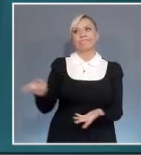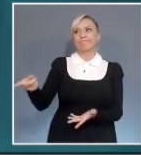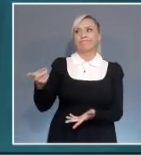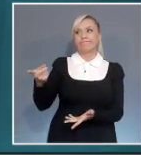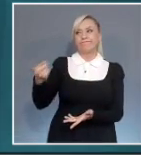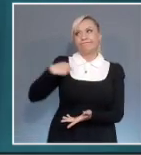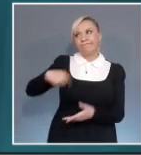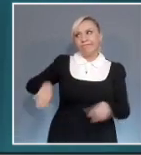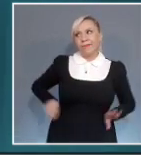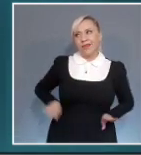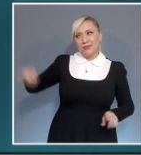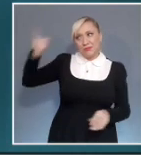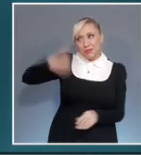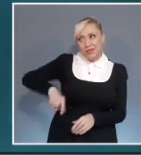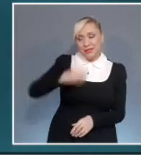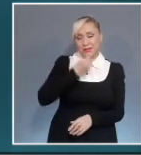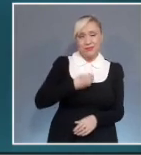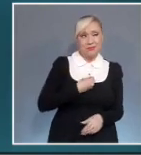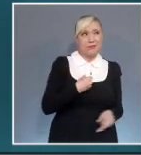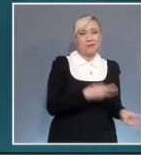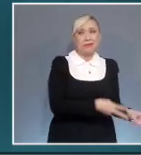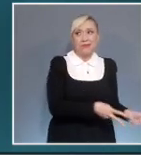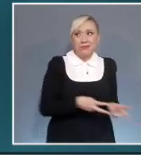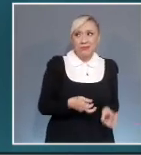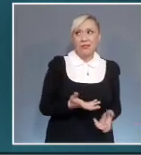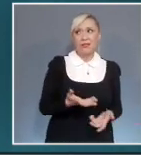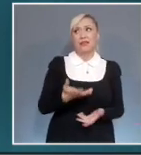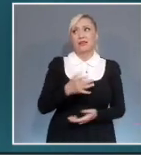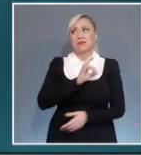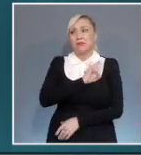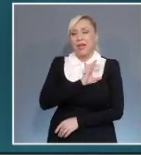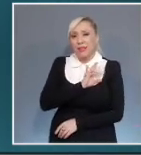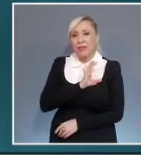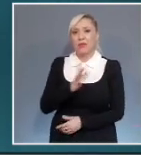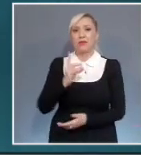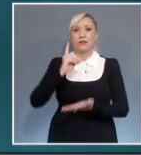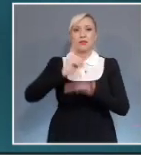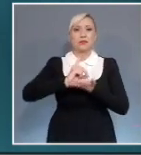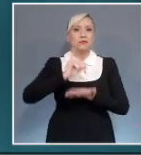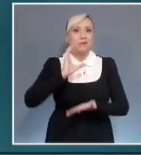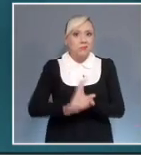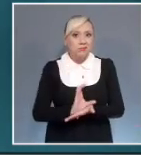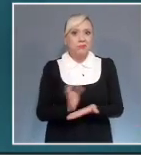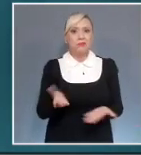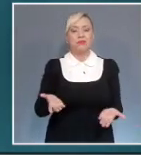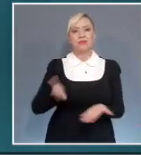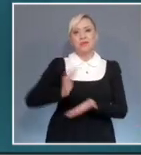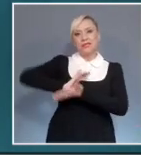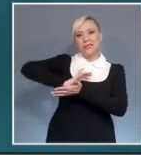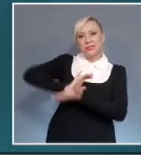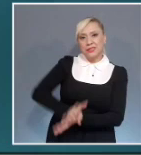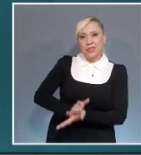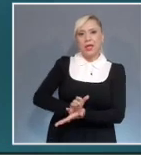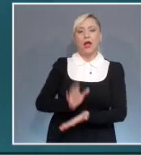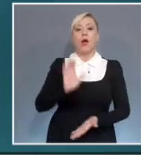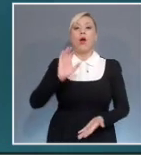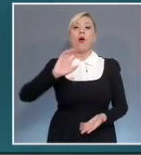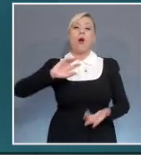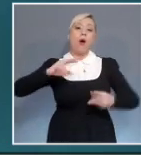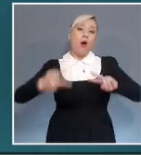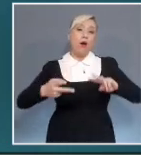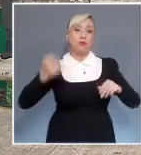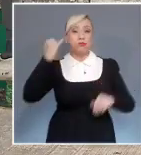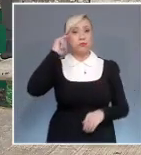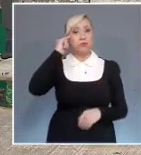temor fundado, discapacidad, discriminación y porque se trataba de personas indígenas que no contaron